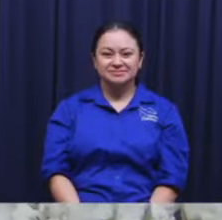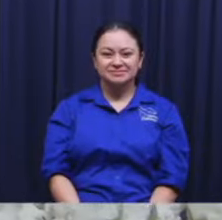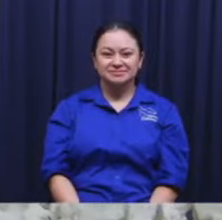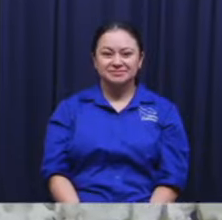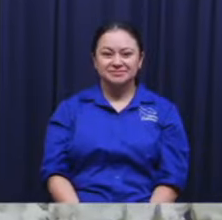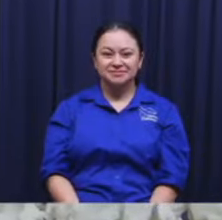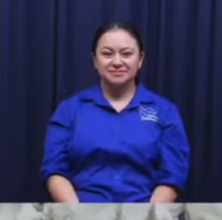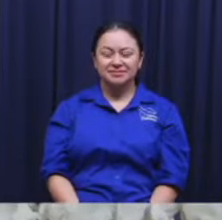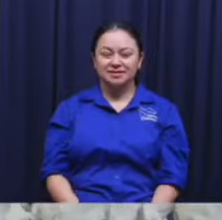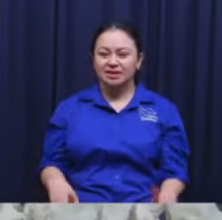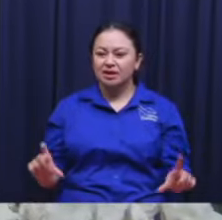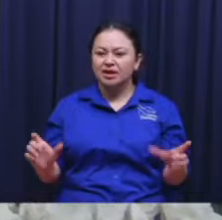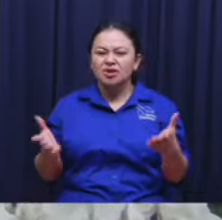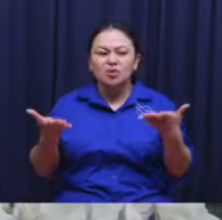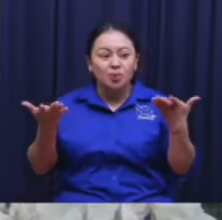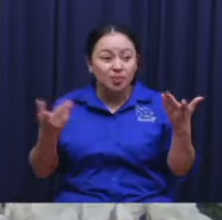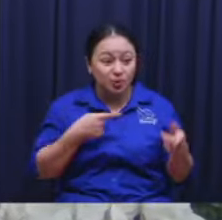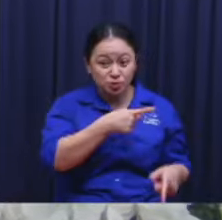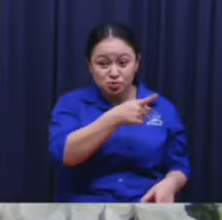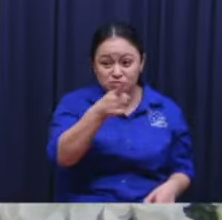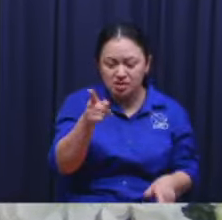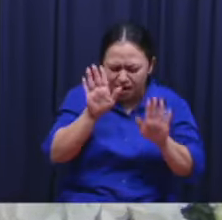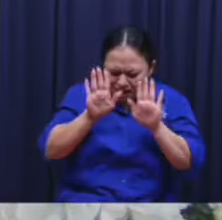¿Cuántos van a resistir al enemigo?